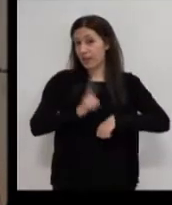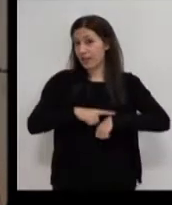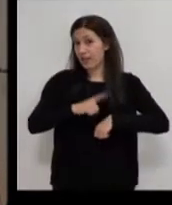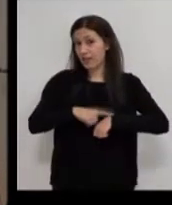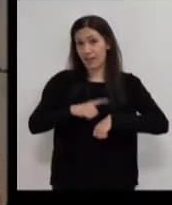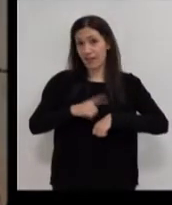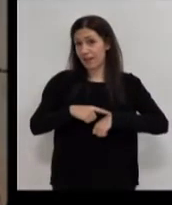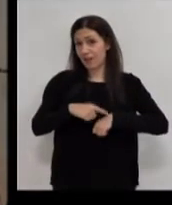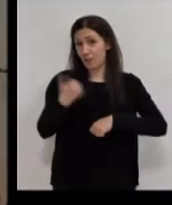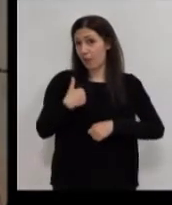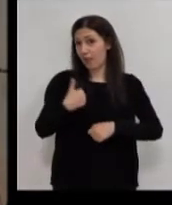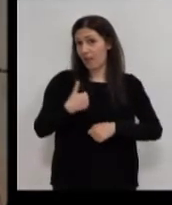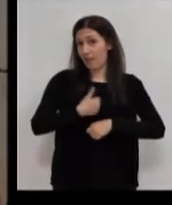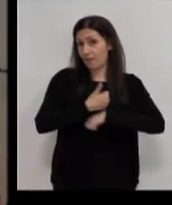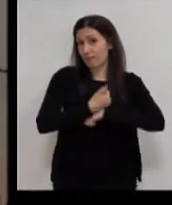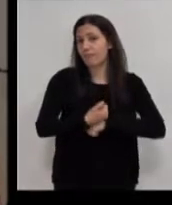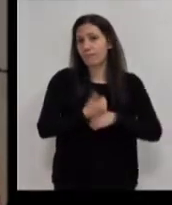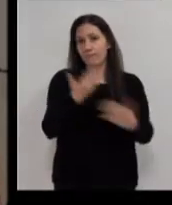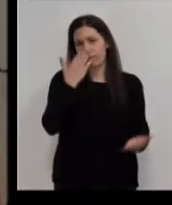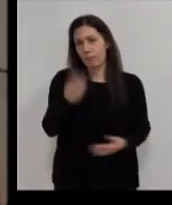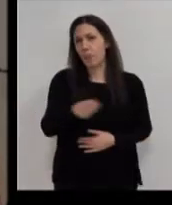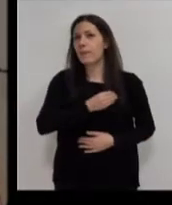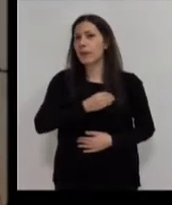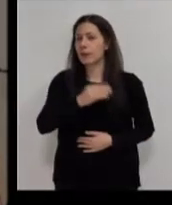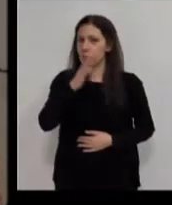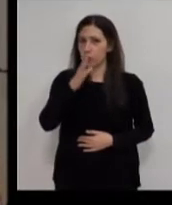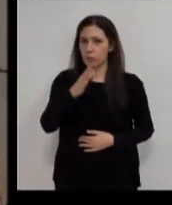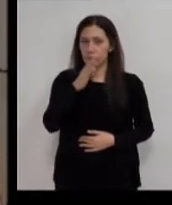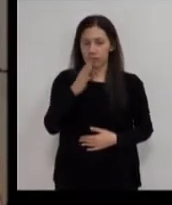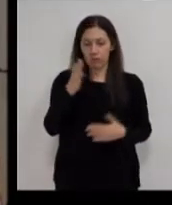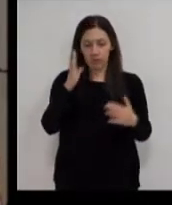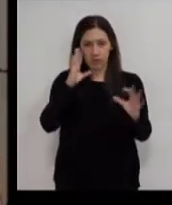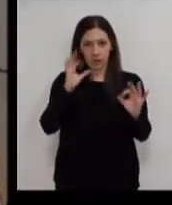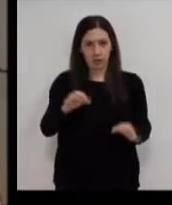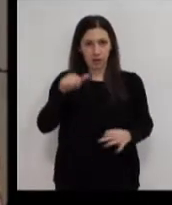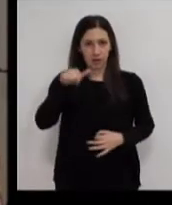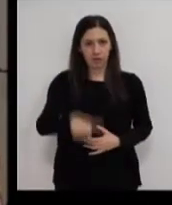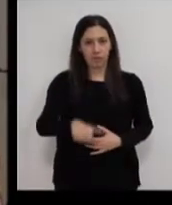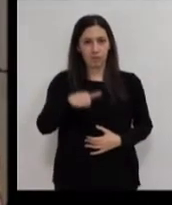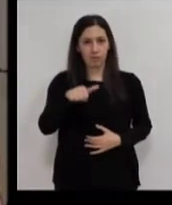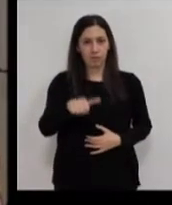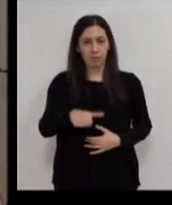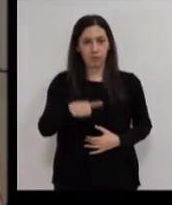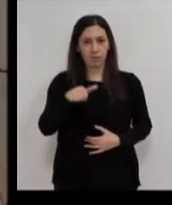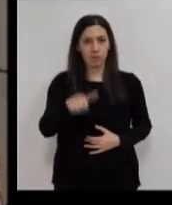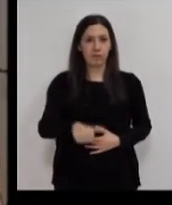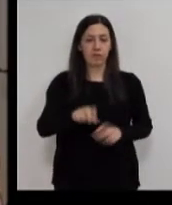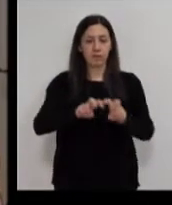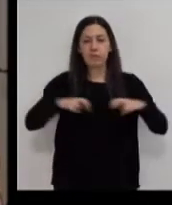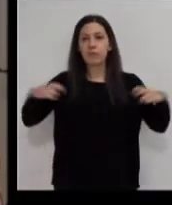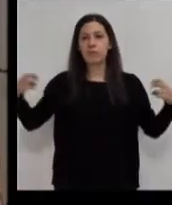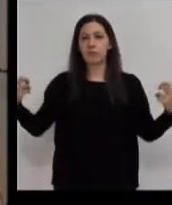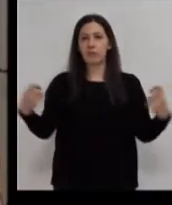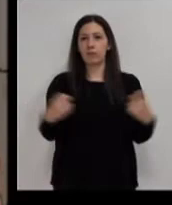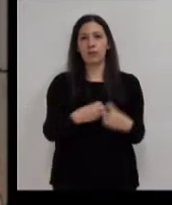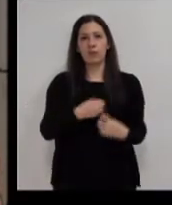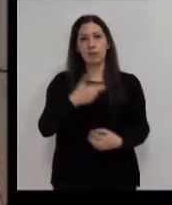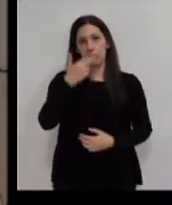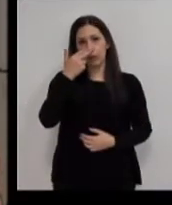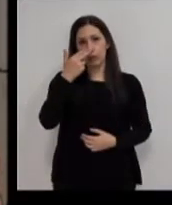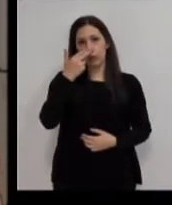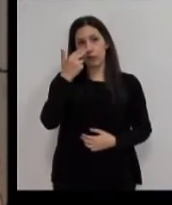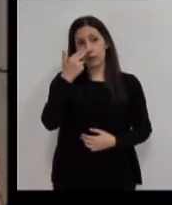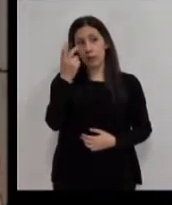gracias. La verdad es que el tiempo se nos echa encima y me da mucha pena porque realmente, bueno, yo creo que aquí